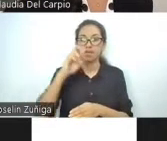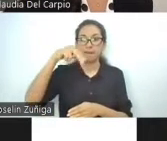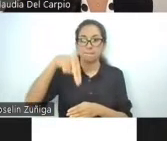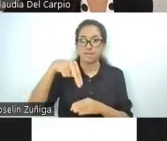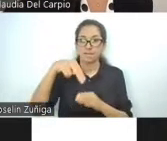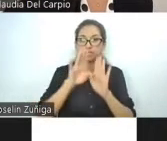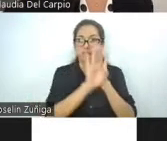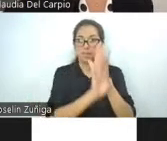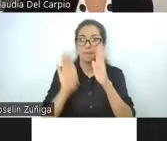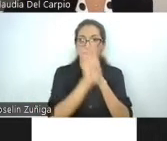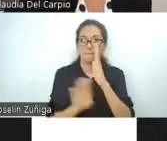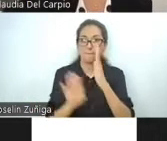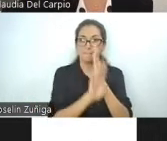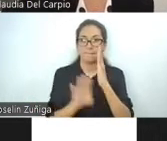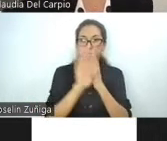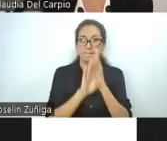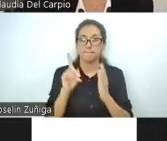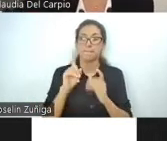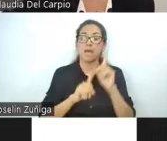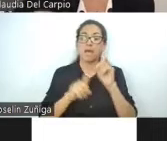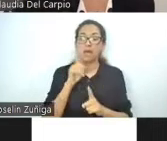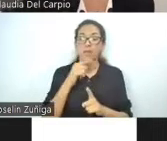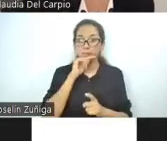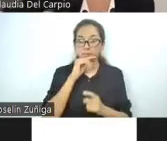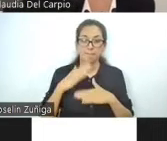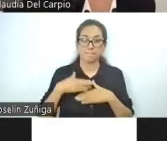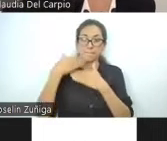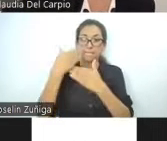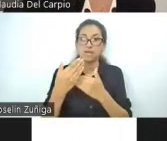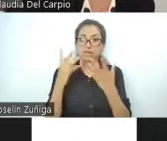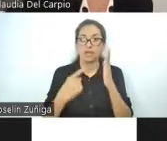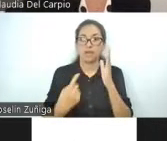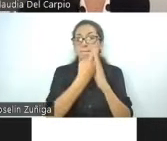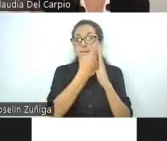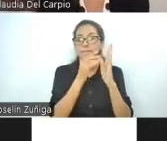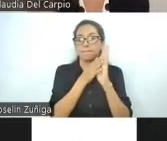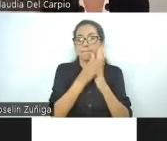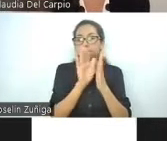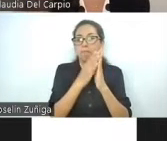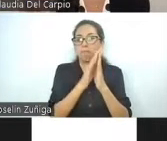mujeres adultas o menstruantes, este himen ya está perforado y parcialmente